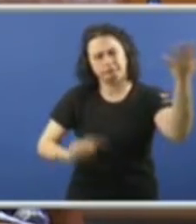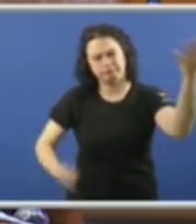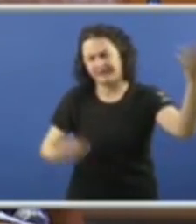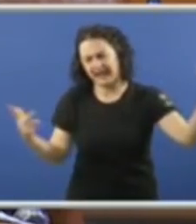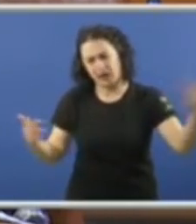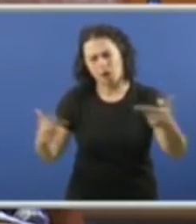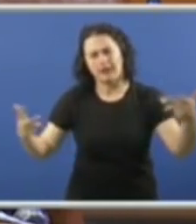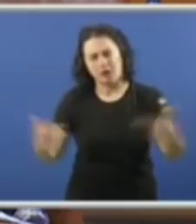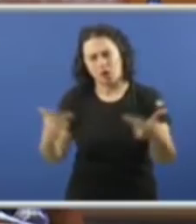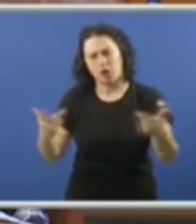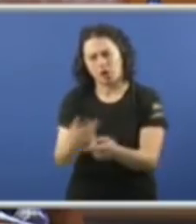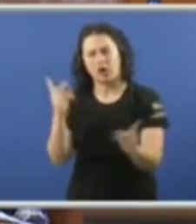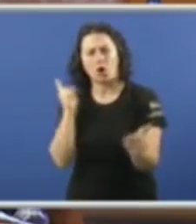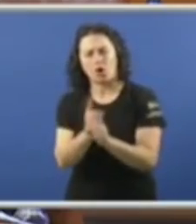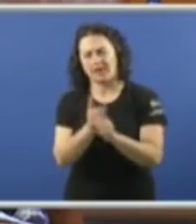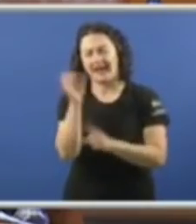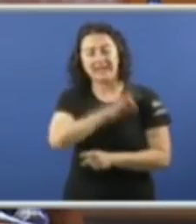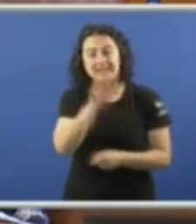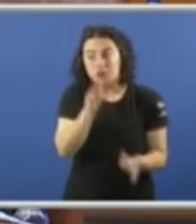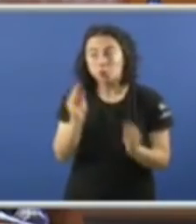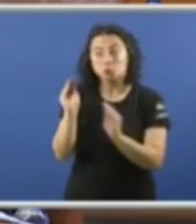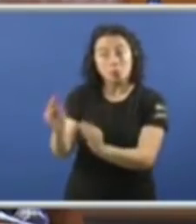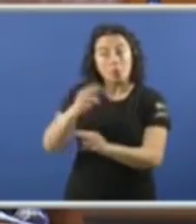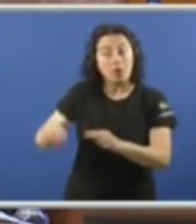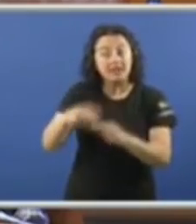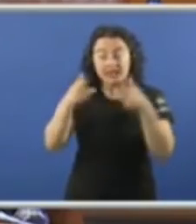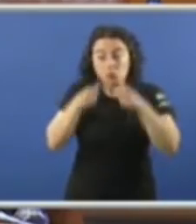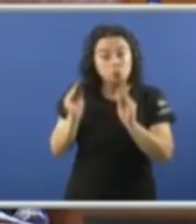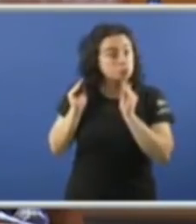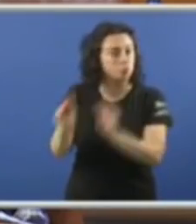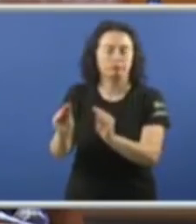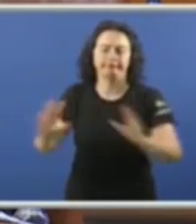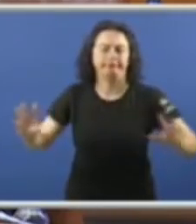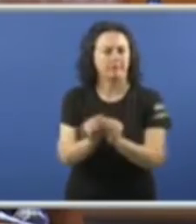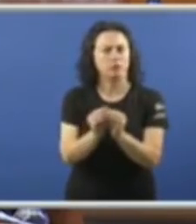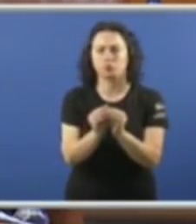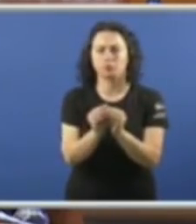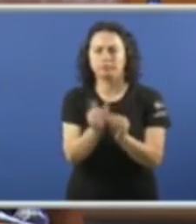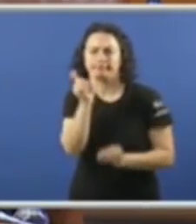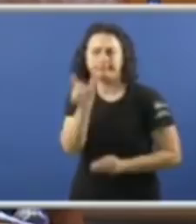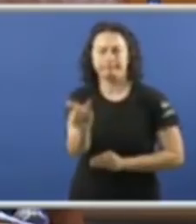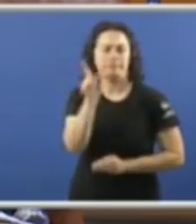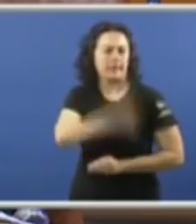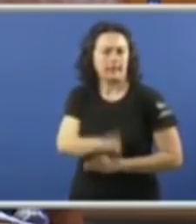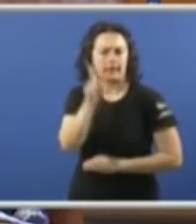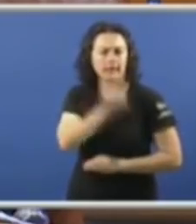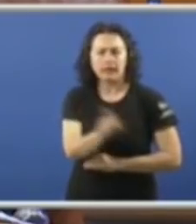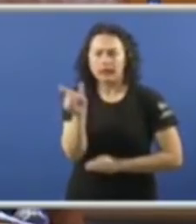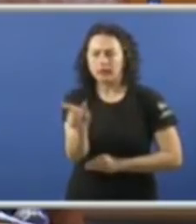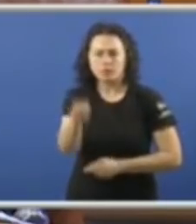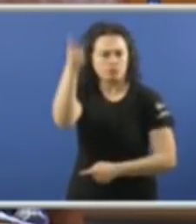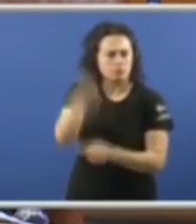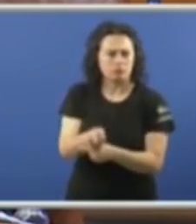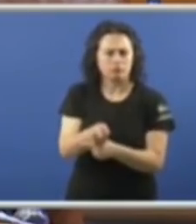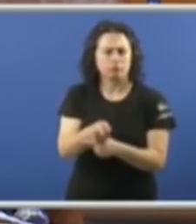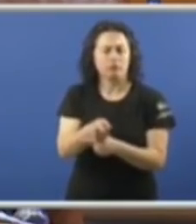e medidas contra o galego. A súa política lingüística resúmese nunha gran mentira, a imposición